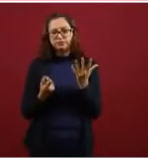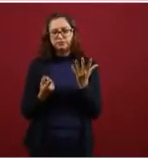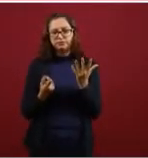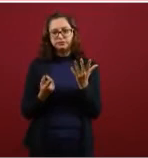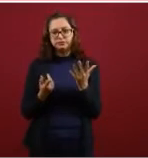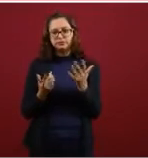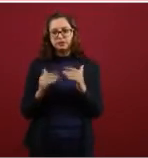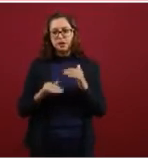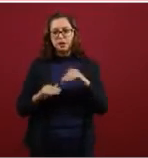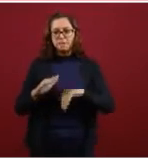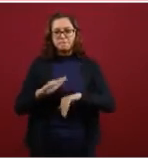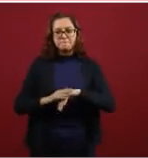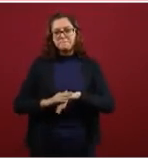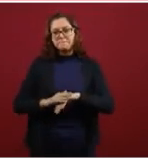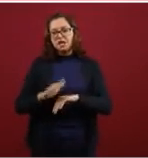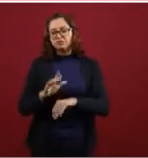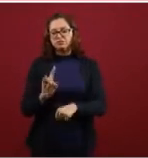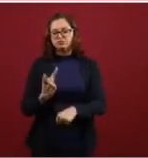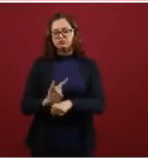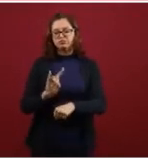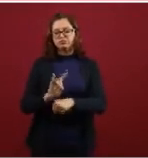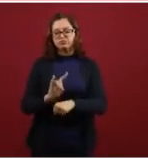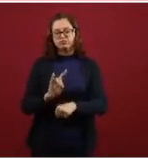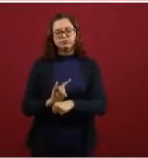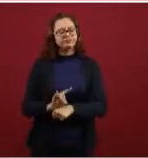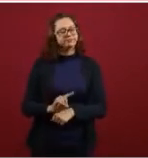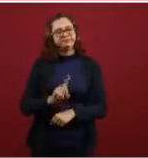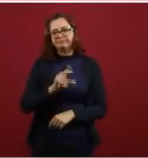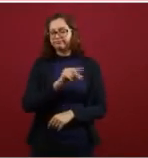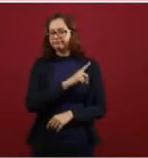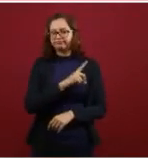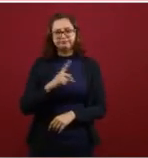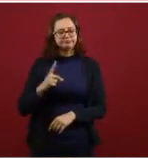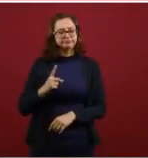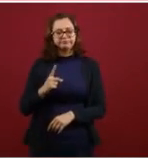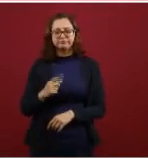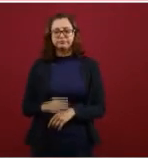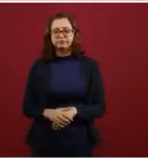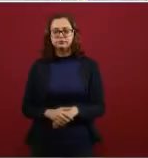aumentar artificialmente los ingresos.